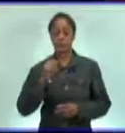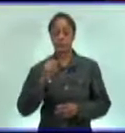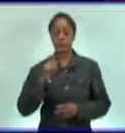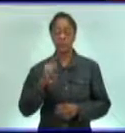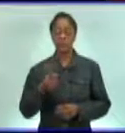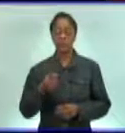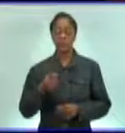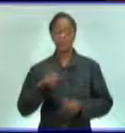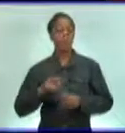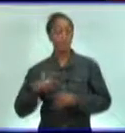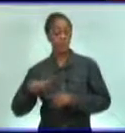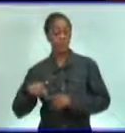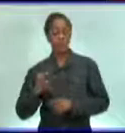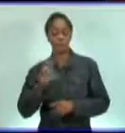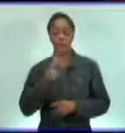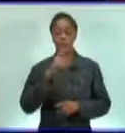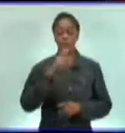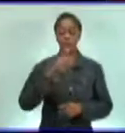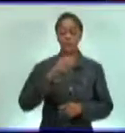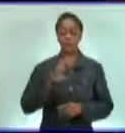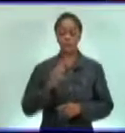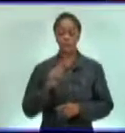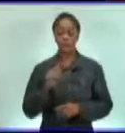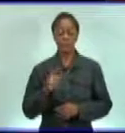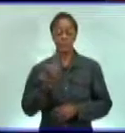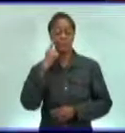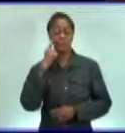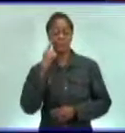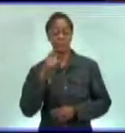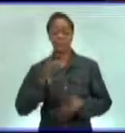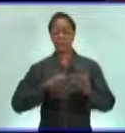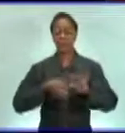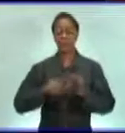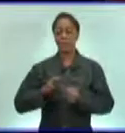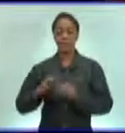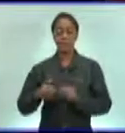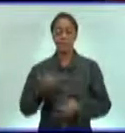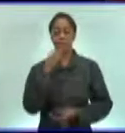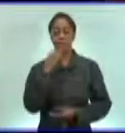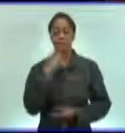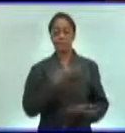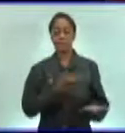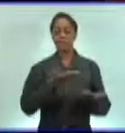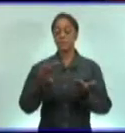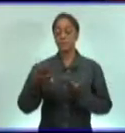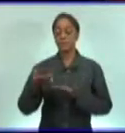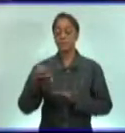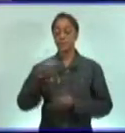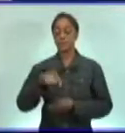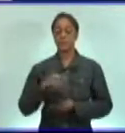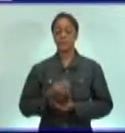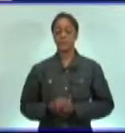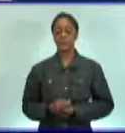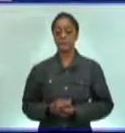cuáles eran los heterótrofos? Vamos a observar la cadena de alimentación que les presento a